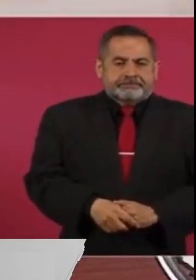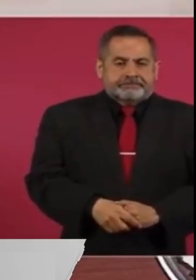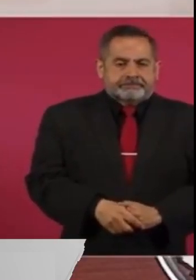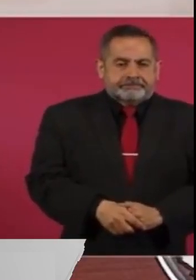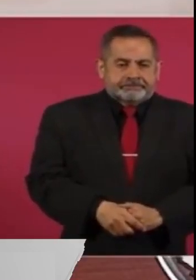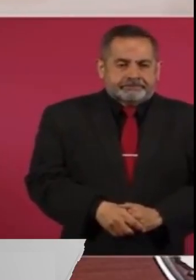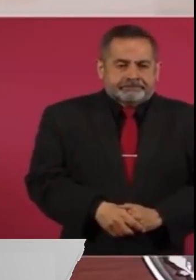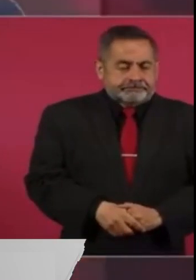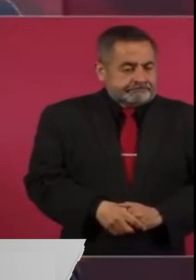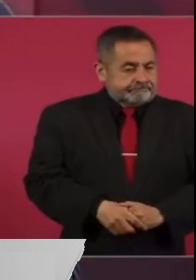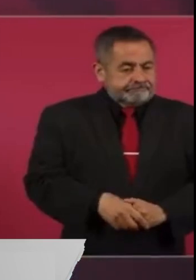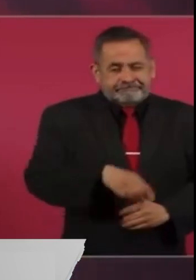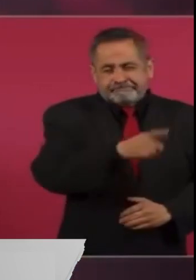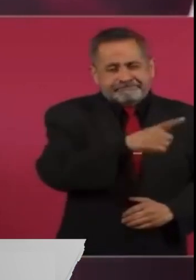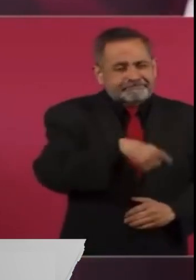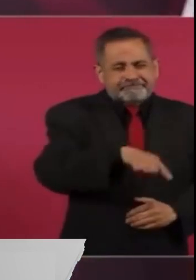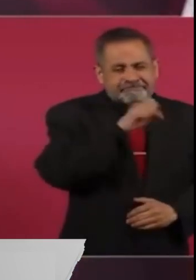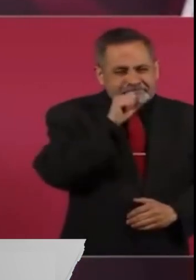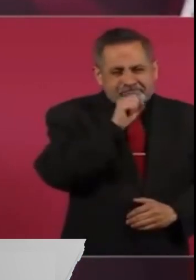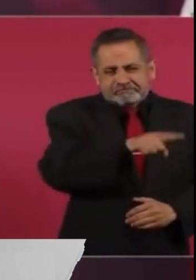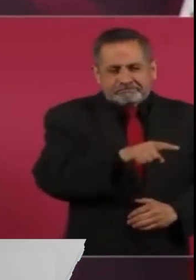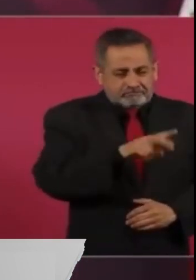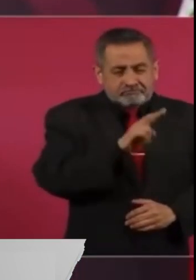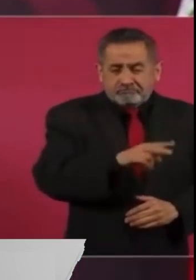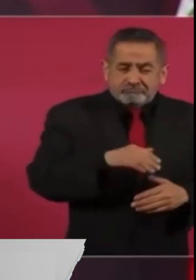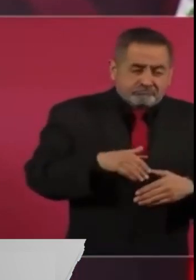ellos mismos revelan